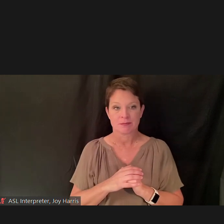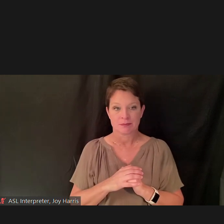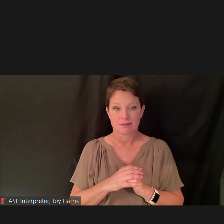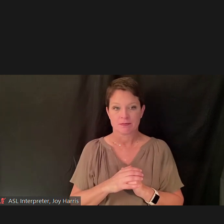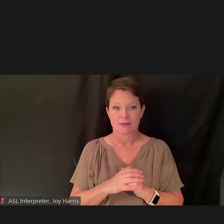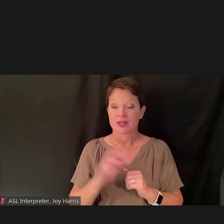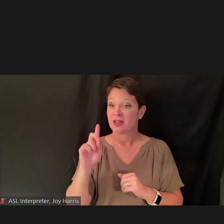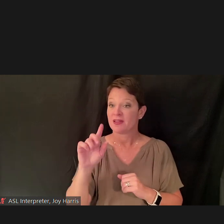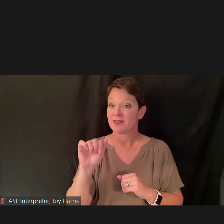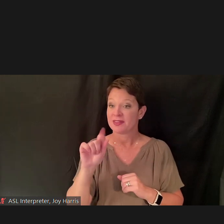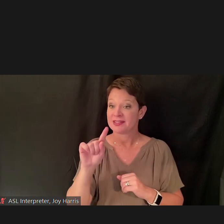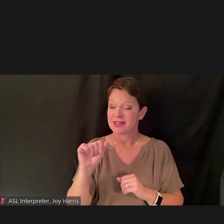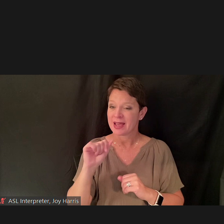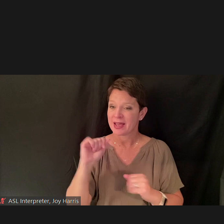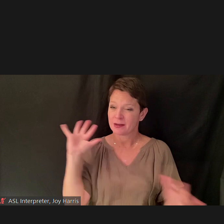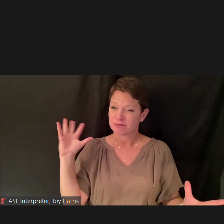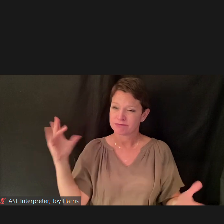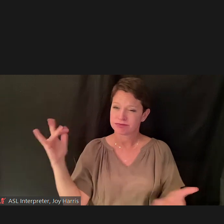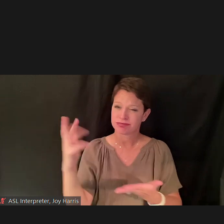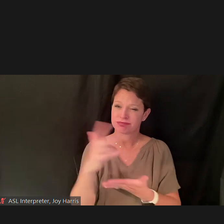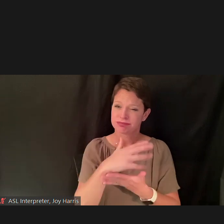ambiente en la ciudad.